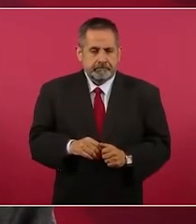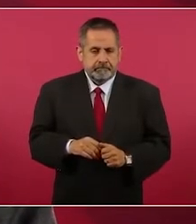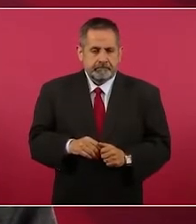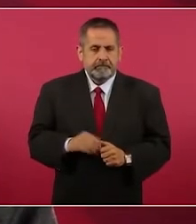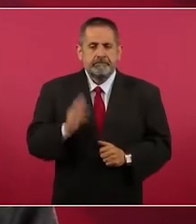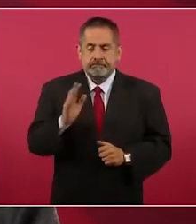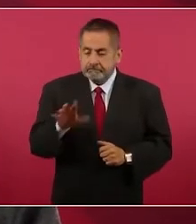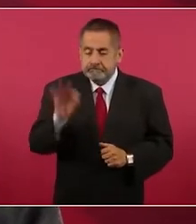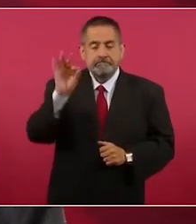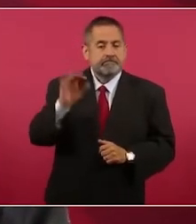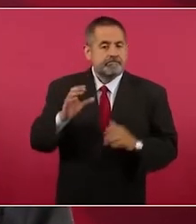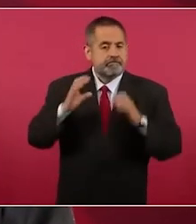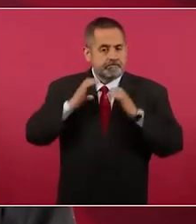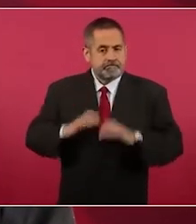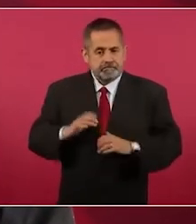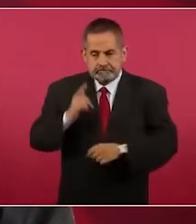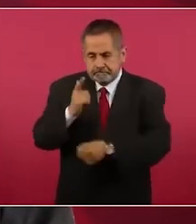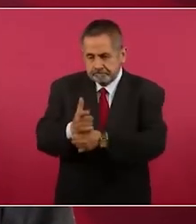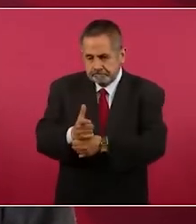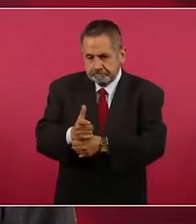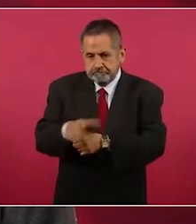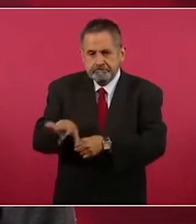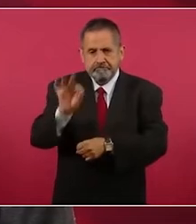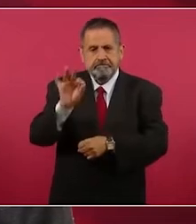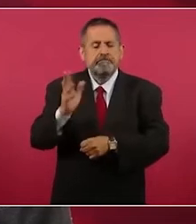Ya se encontraron los cuerpos.